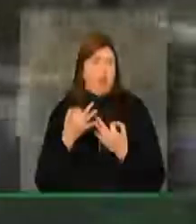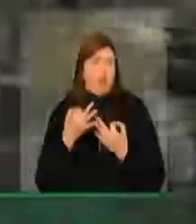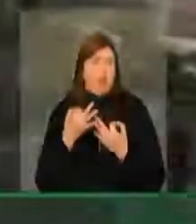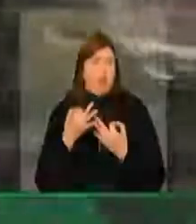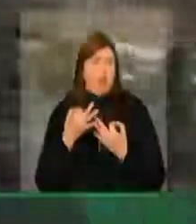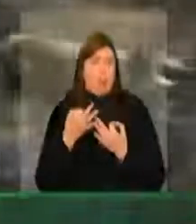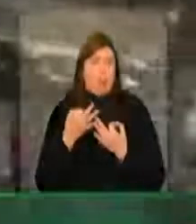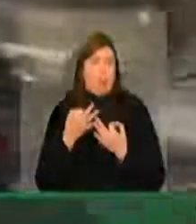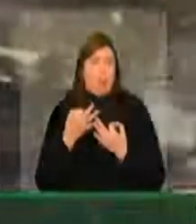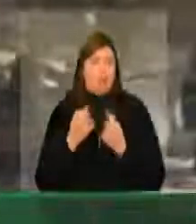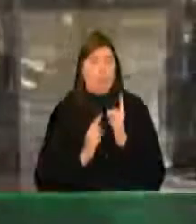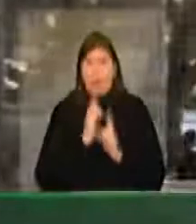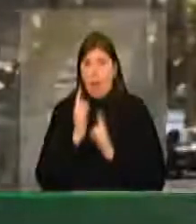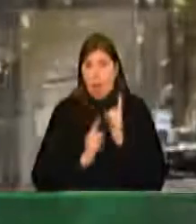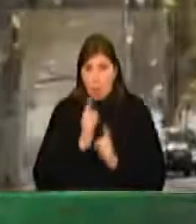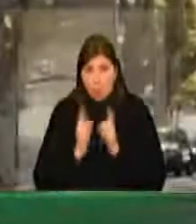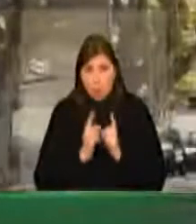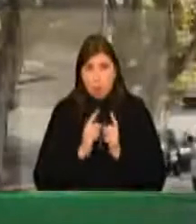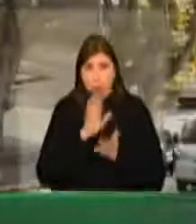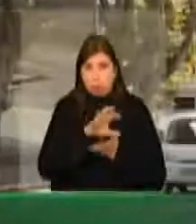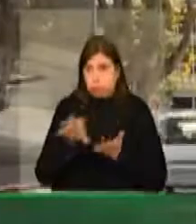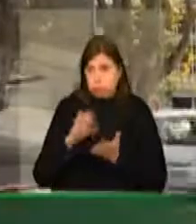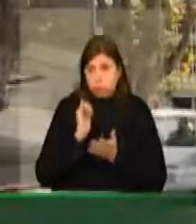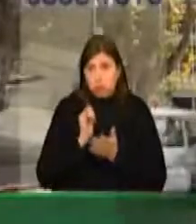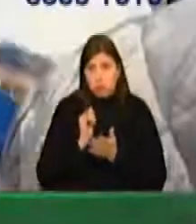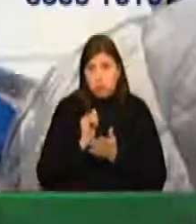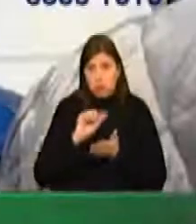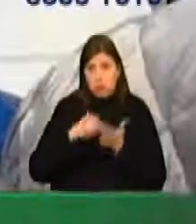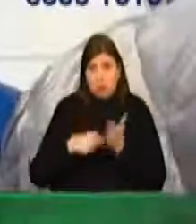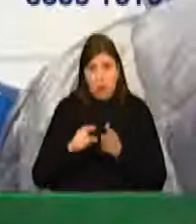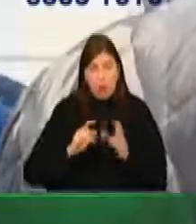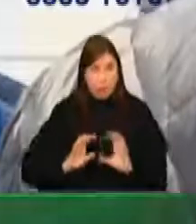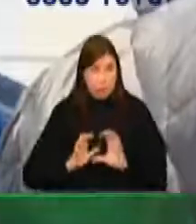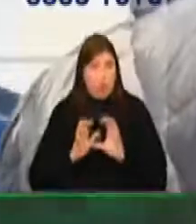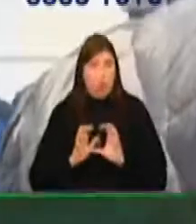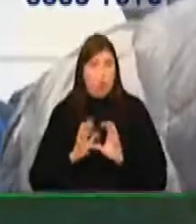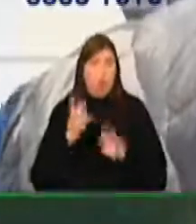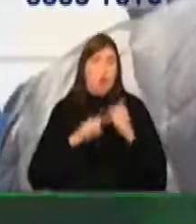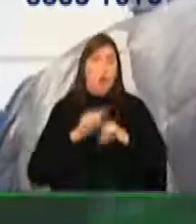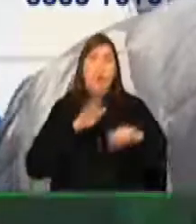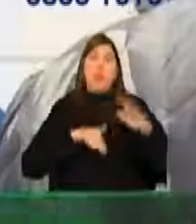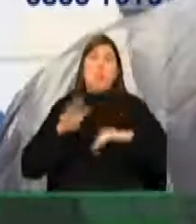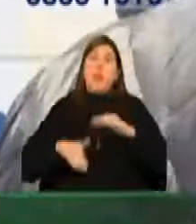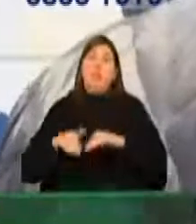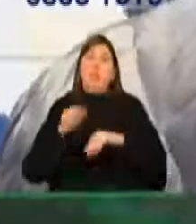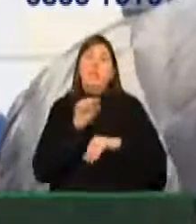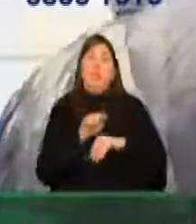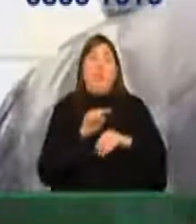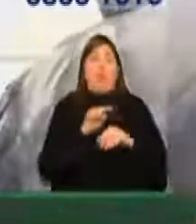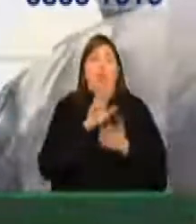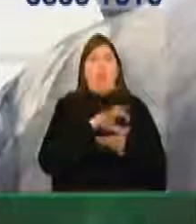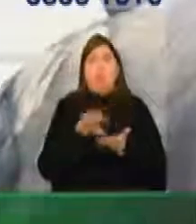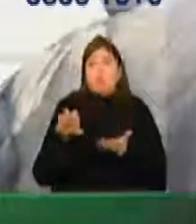lugares seguramente el Estado deba de suplir vacantes. Depende de los lugares, depende del servicio. El mundo va cambiando, el mundo se